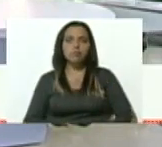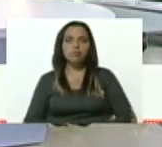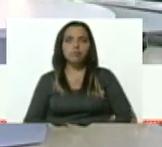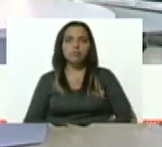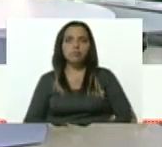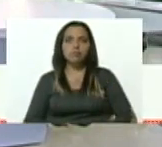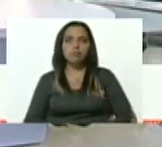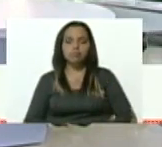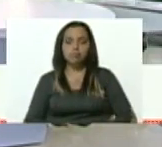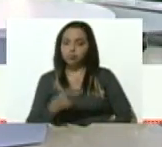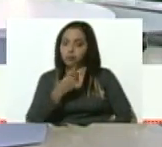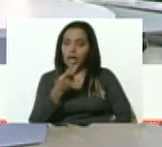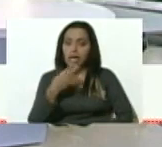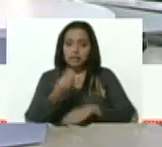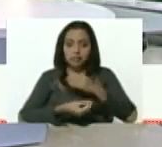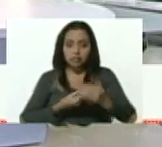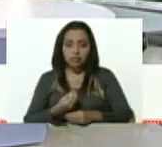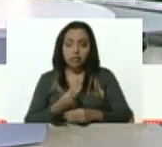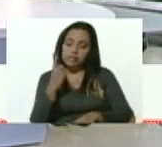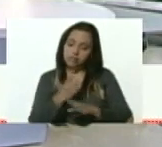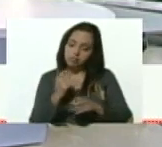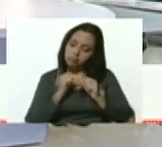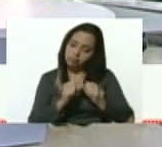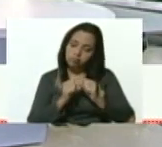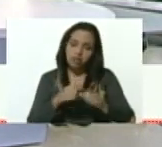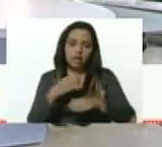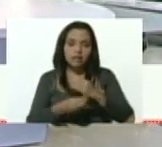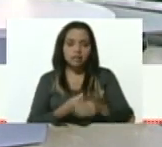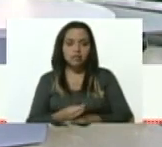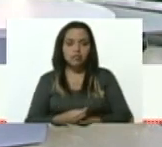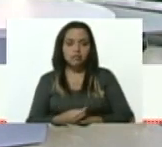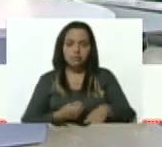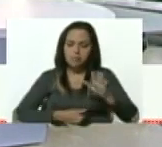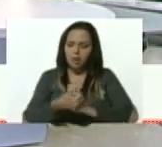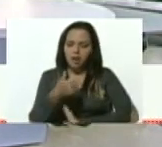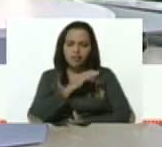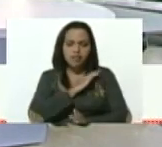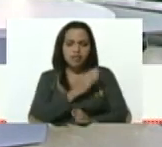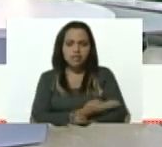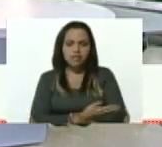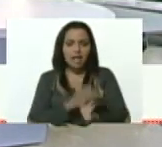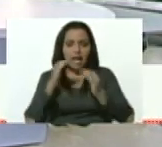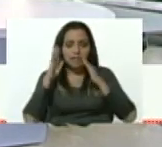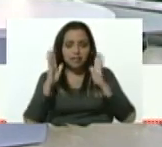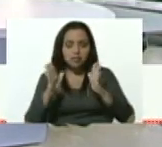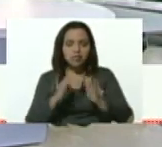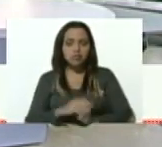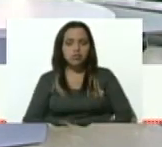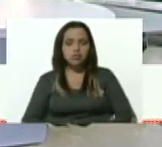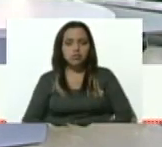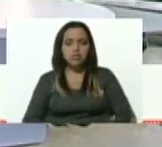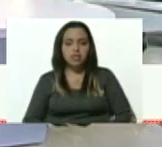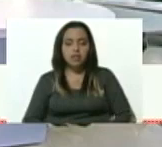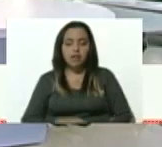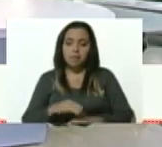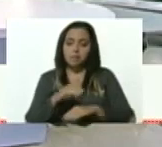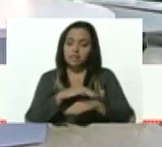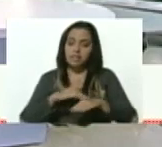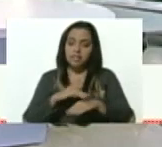Maro, yo sé que lo están haciendo, pero hay que hacerlo a paso redoblado. Atención, ministra Blanca Ecao.